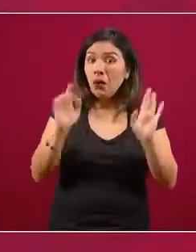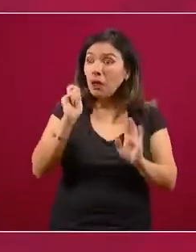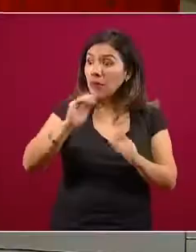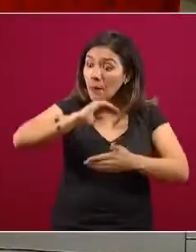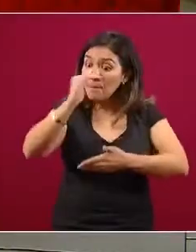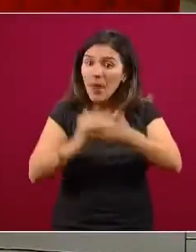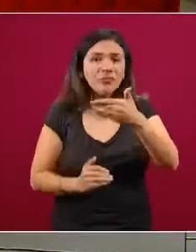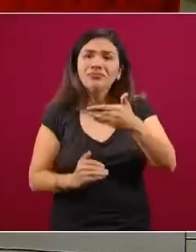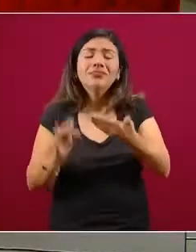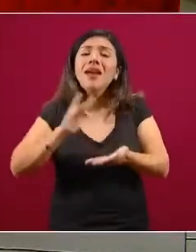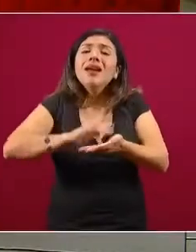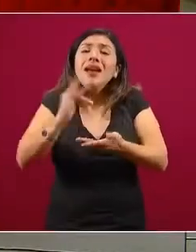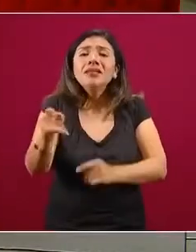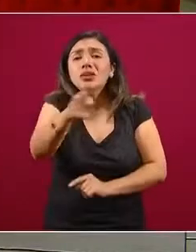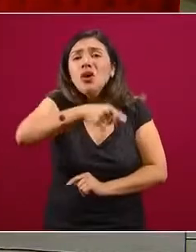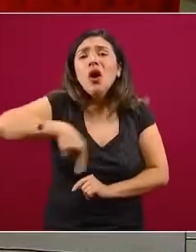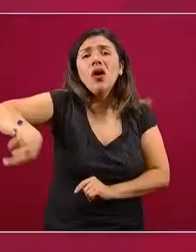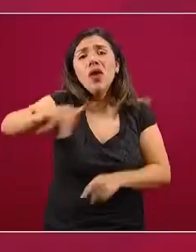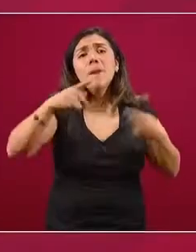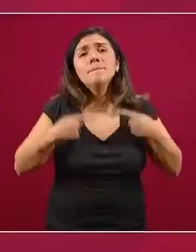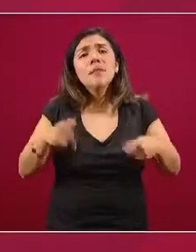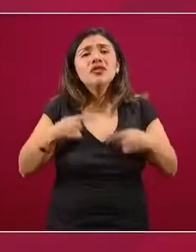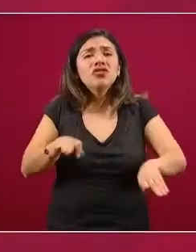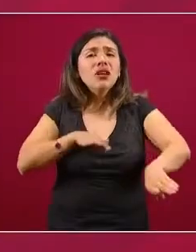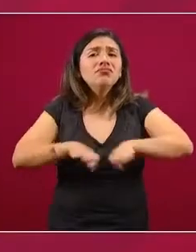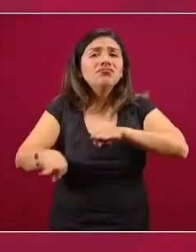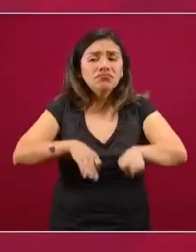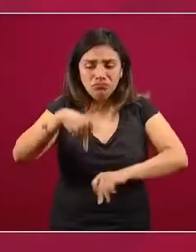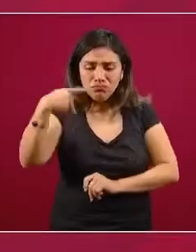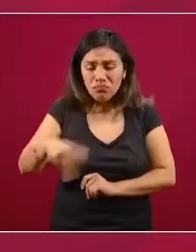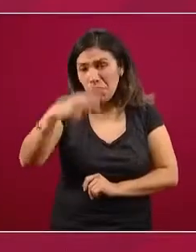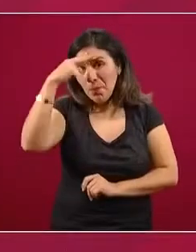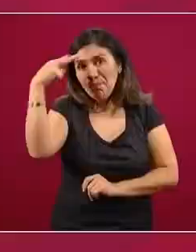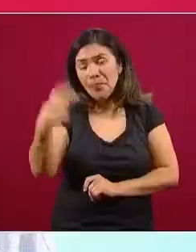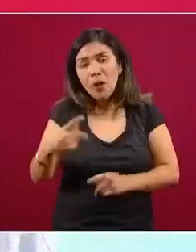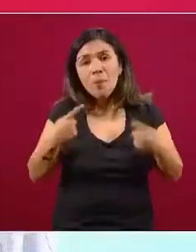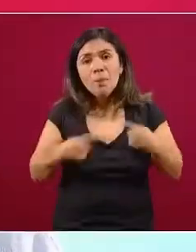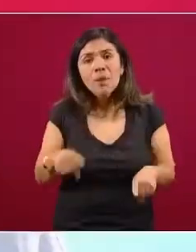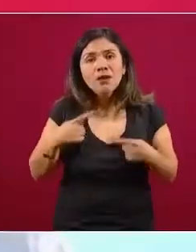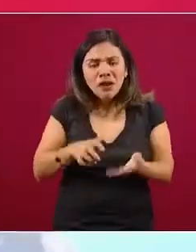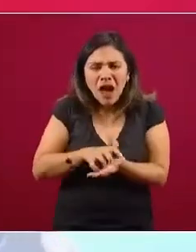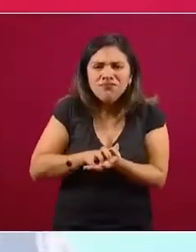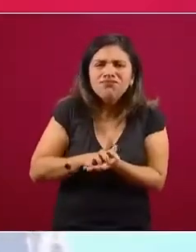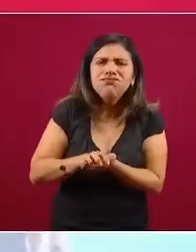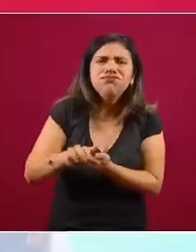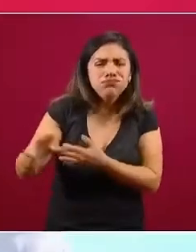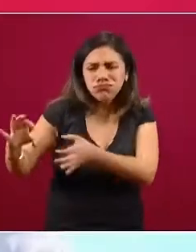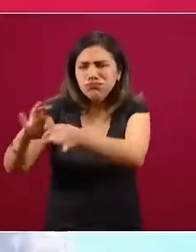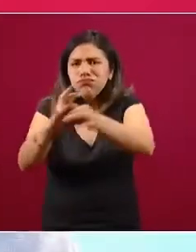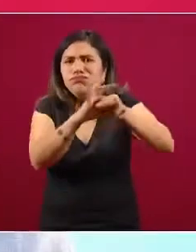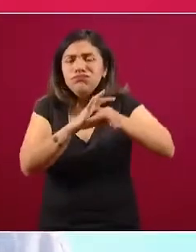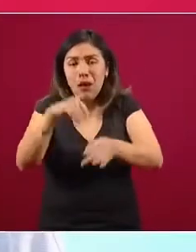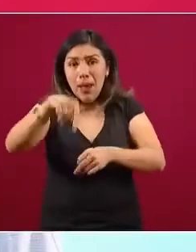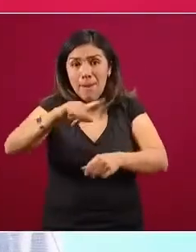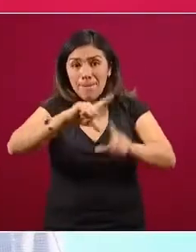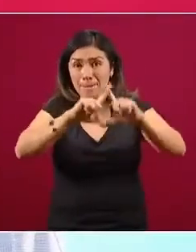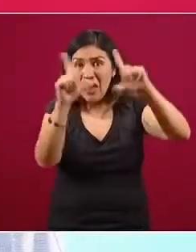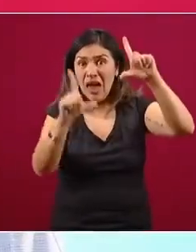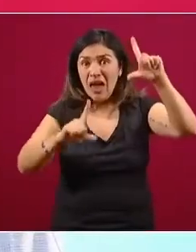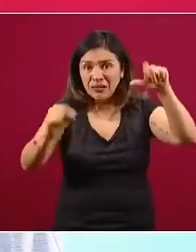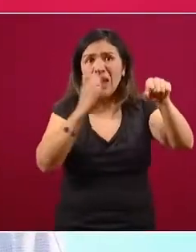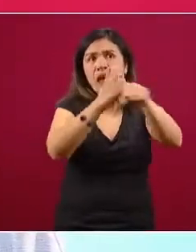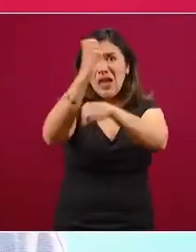se haya logrado, es gracias al pueblo de México que ha tenido en conjunto en el país y en cada una de las